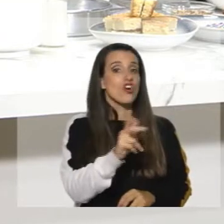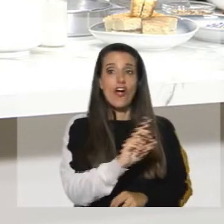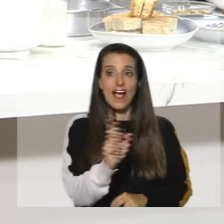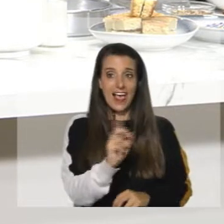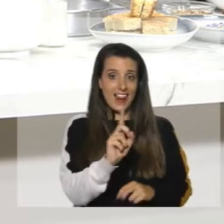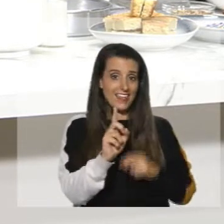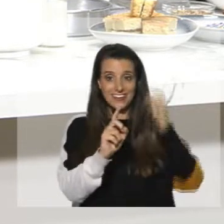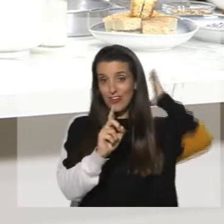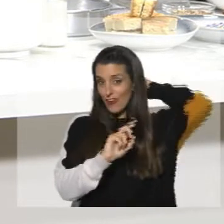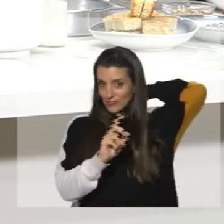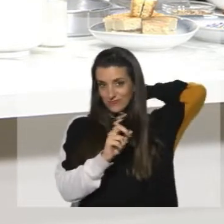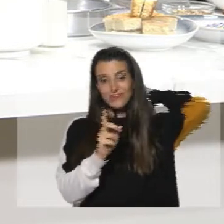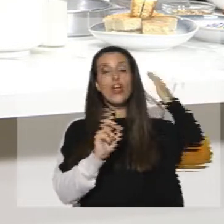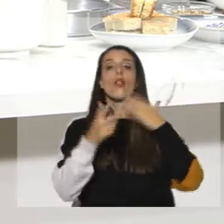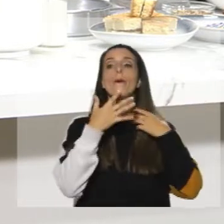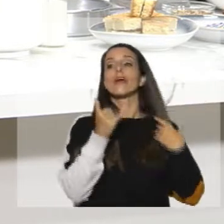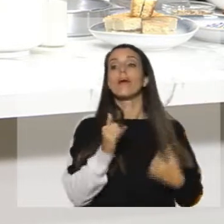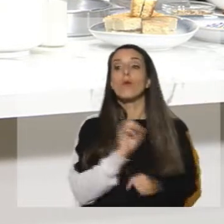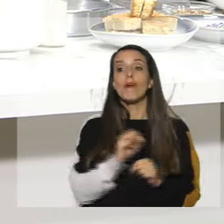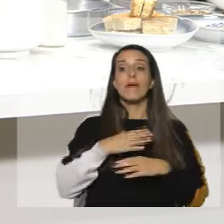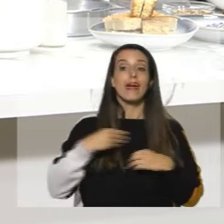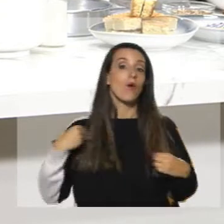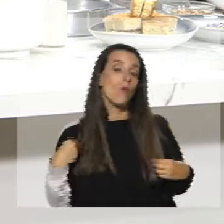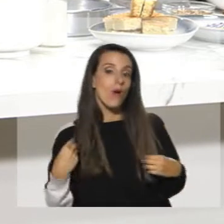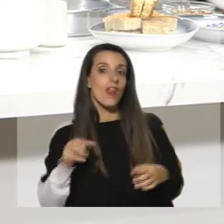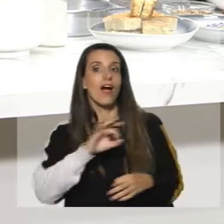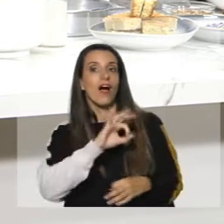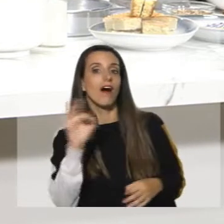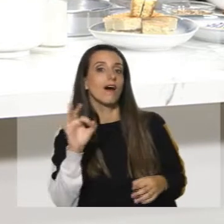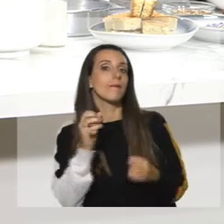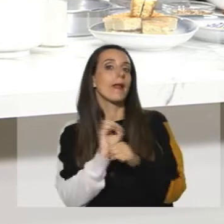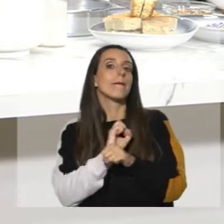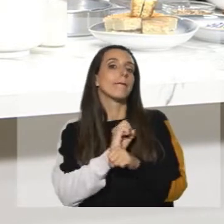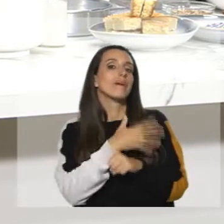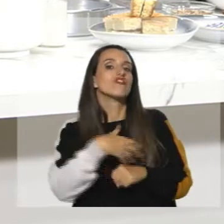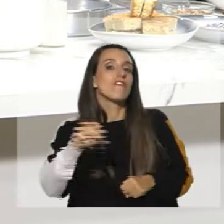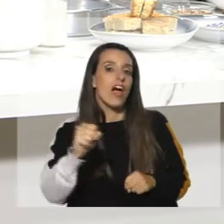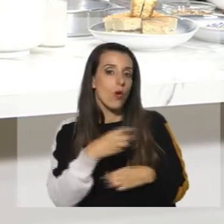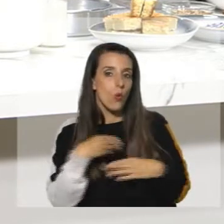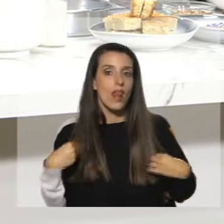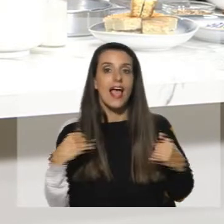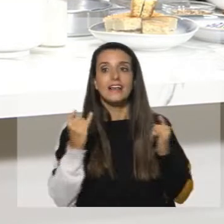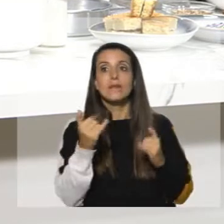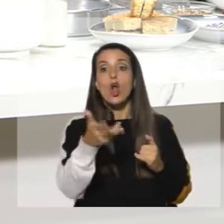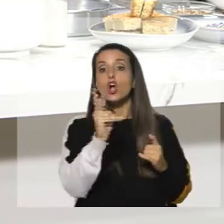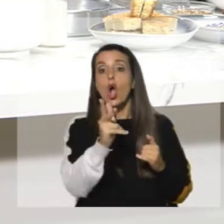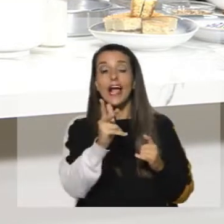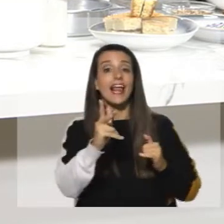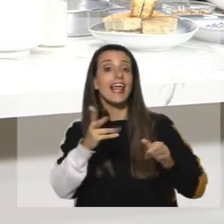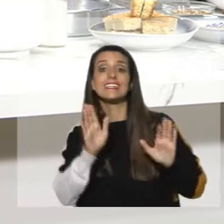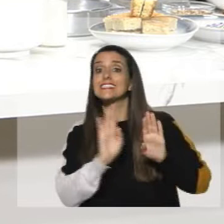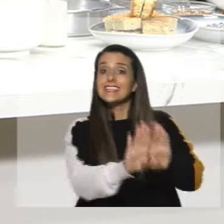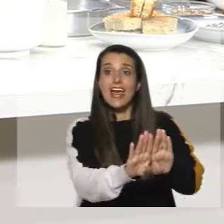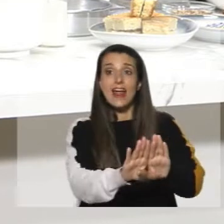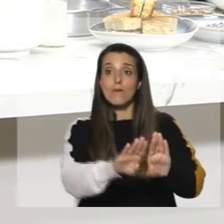Se puede, pero no lo congelen. Sí lo podemos hacer de repente para una merienda y después congelamos para las meriendas de los chiquilines o para la escuela. Pero congelalo bajo llave. Sí. Porque yo ya eso